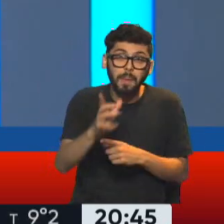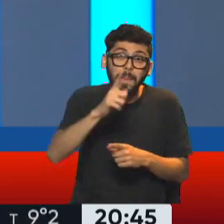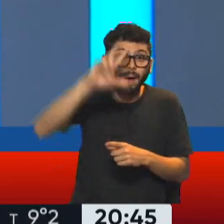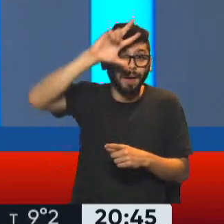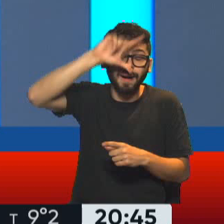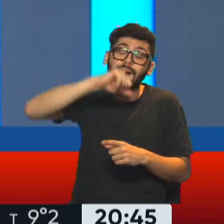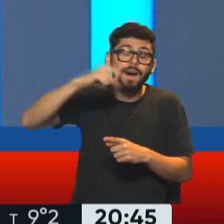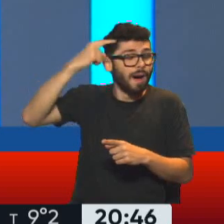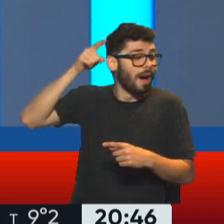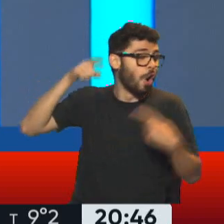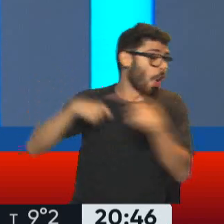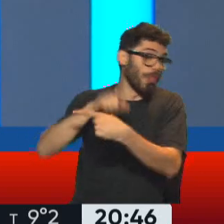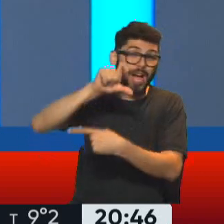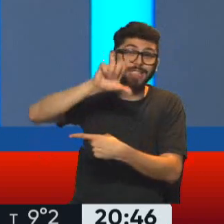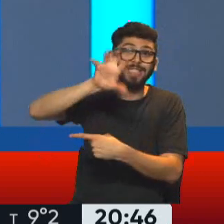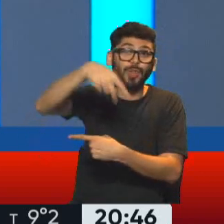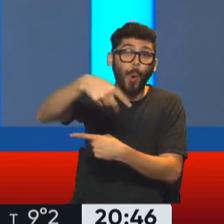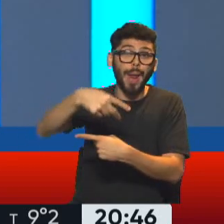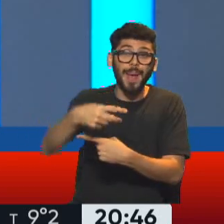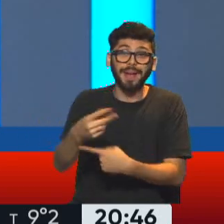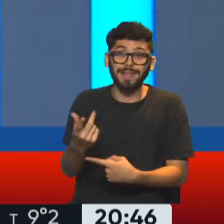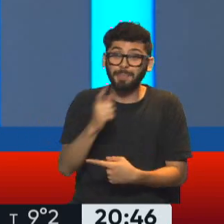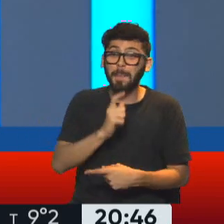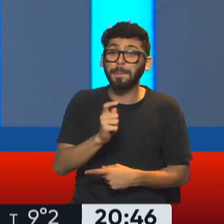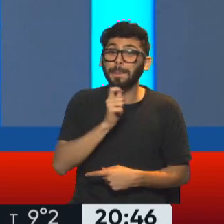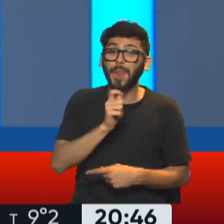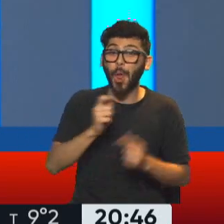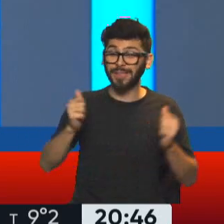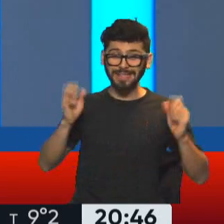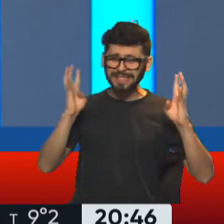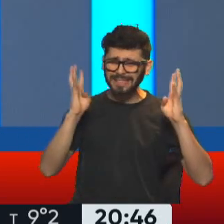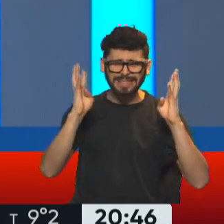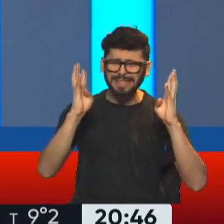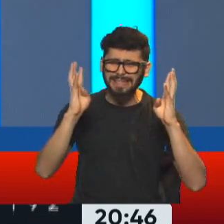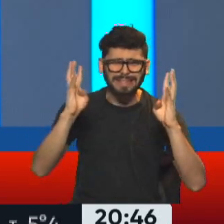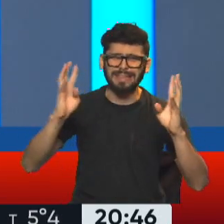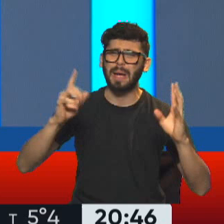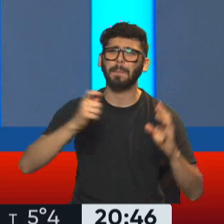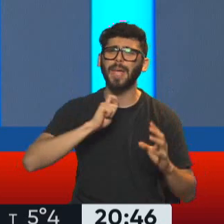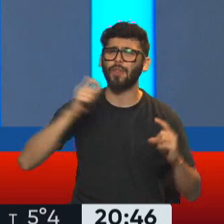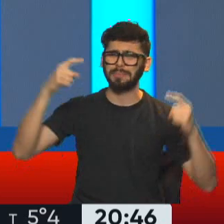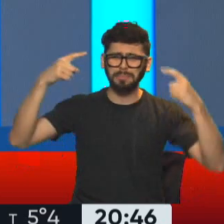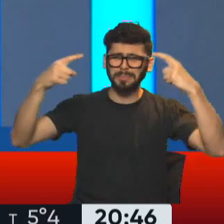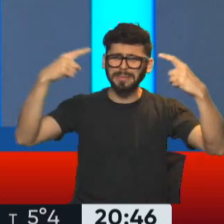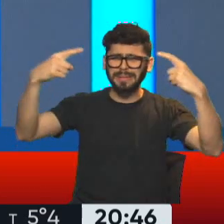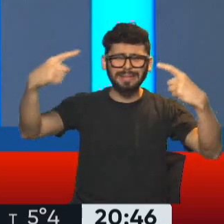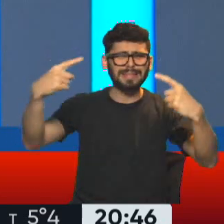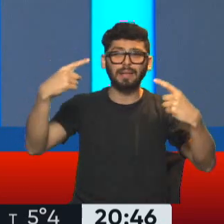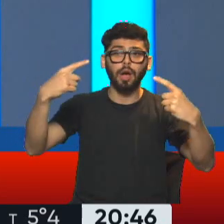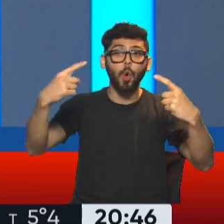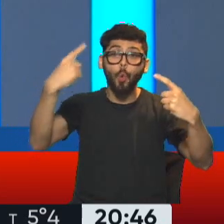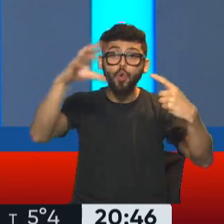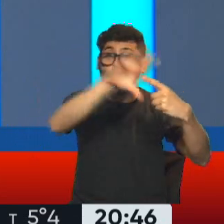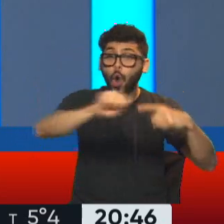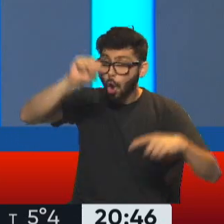el periodismo. ¿Por qué? Porque había muchos micrófonos, que yo sepa, muchísimos micrófonos. El que agarró y lo tiró